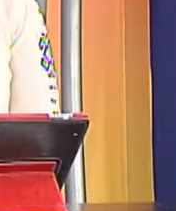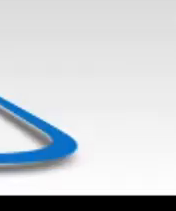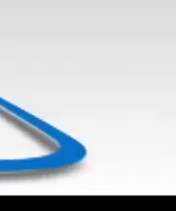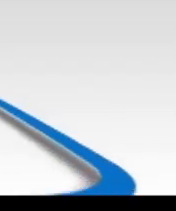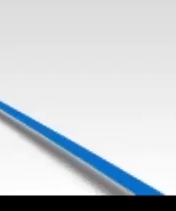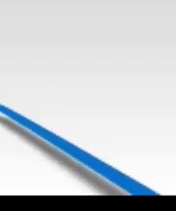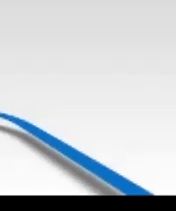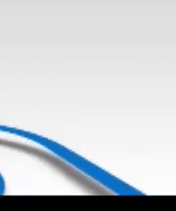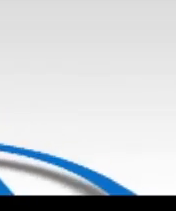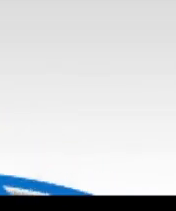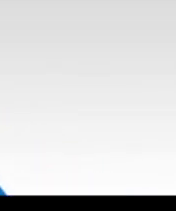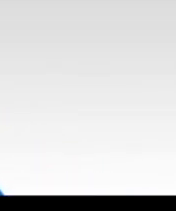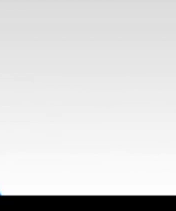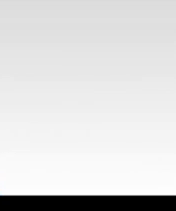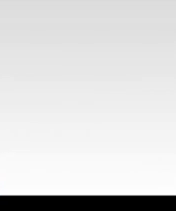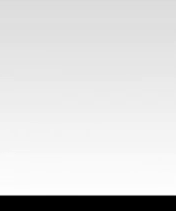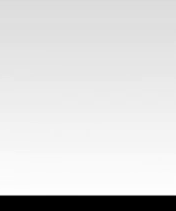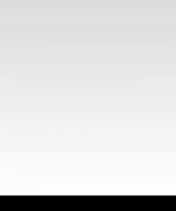corporativa.